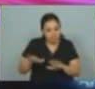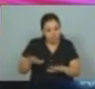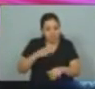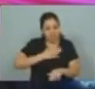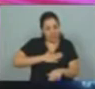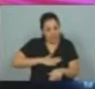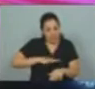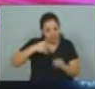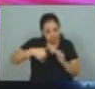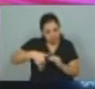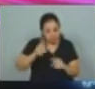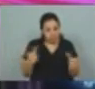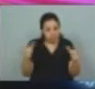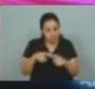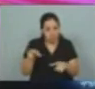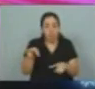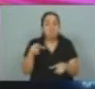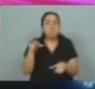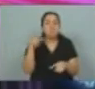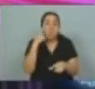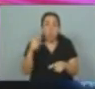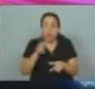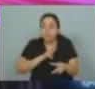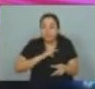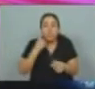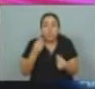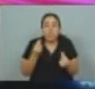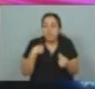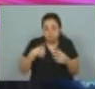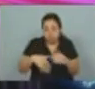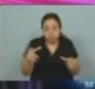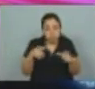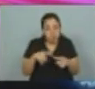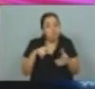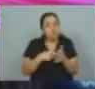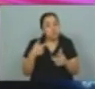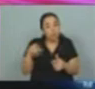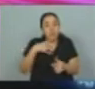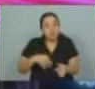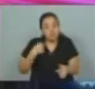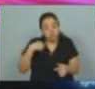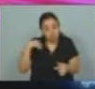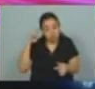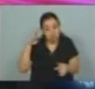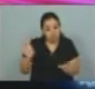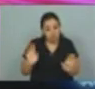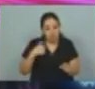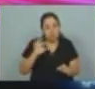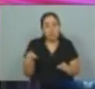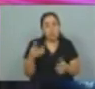nos juntamos cuando vos quieras, pero esta decisión... Mamá la respetó, yo sé lo que se